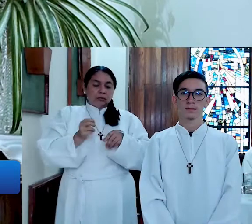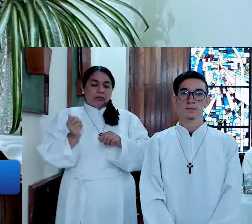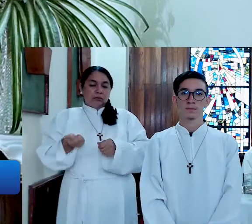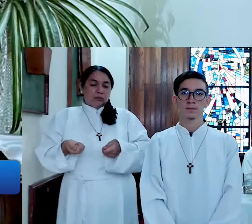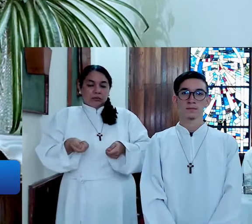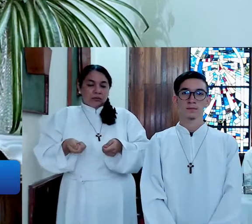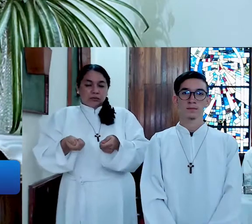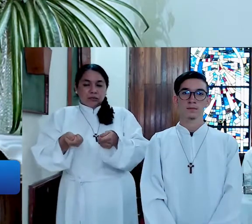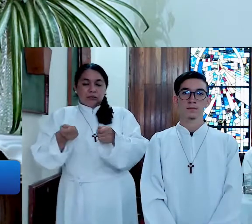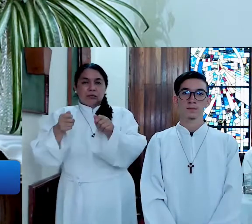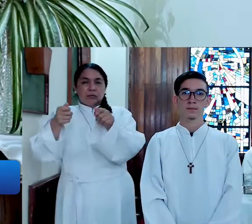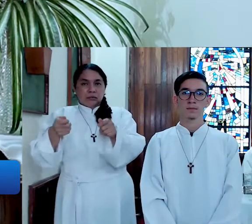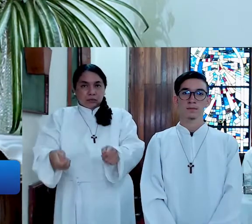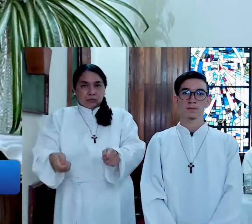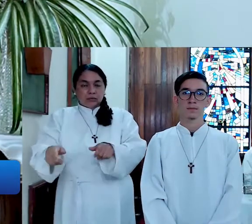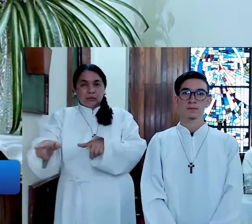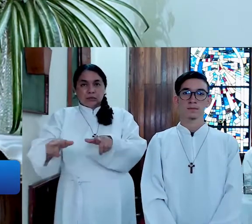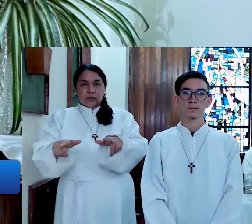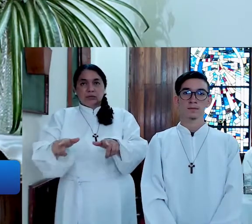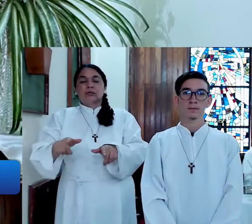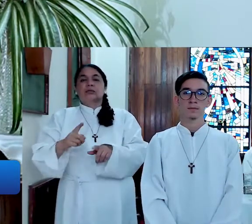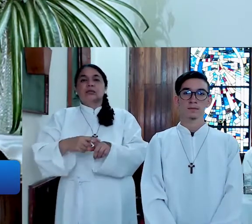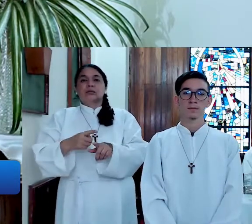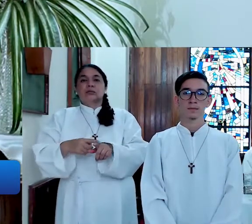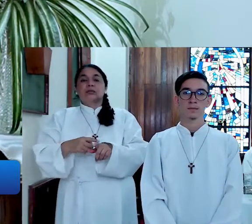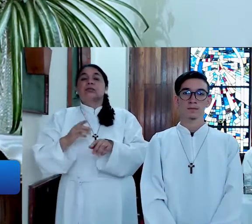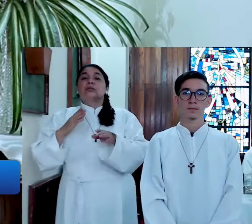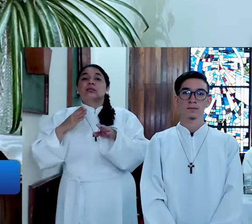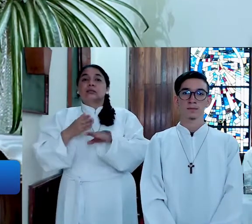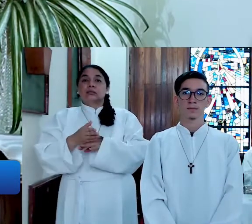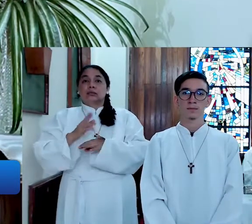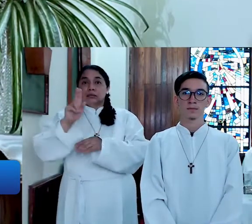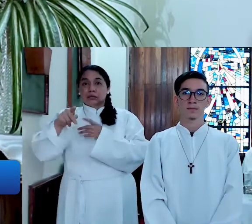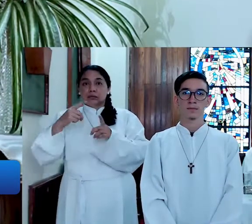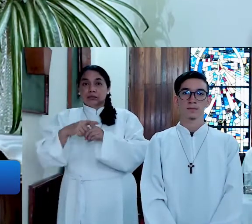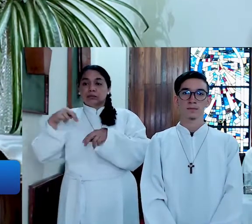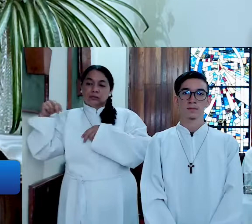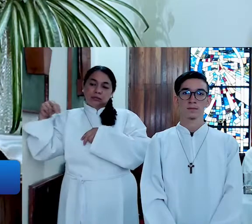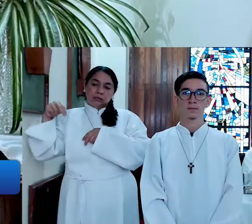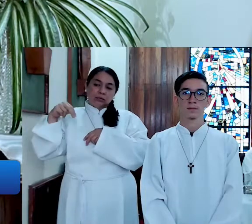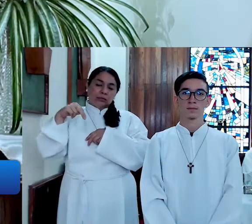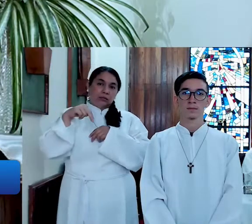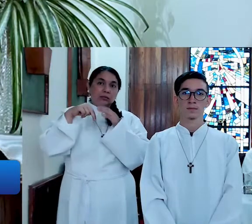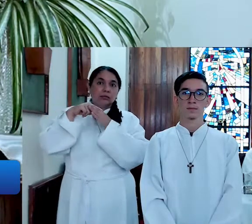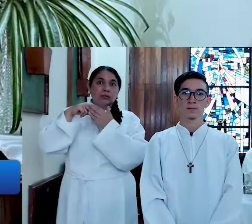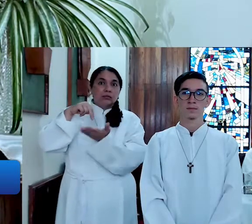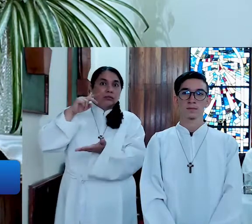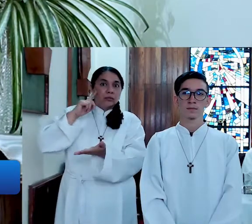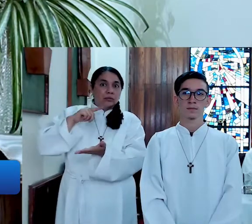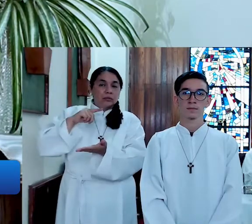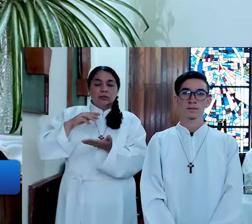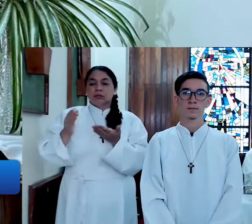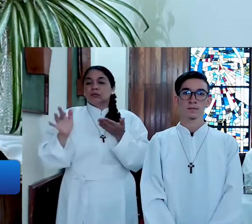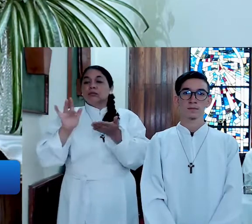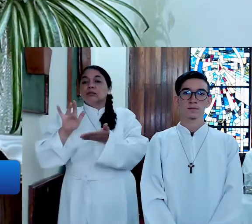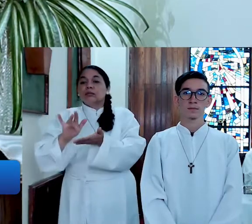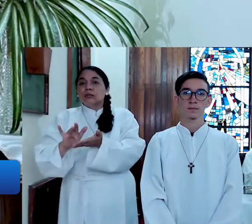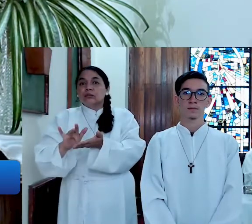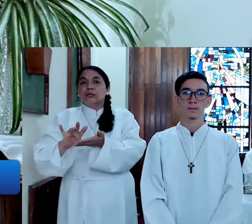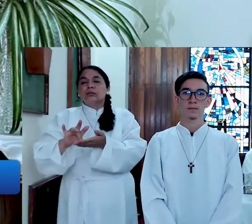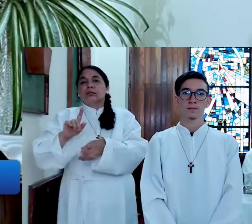las plazas, para que, cuando Pedro pasara, al menos su sombra cayera sobre alguno de